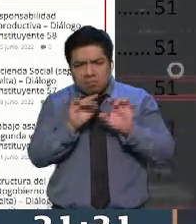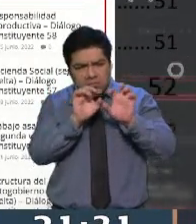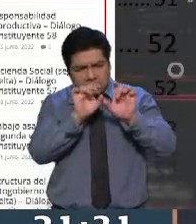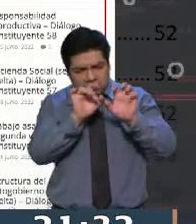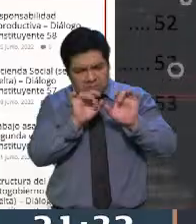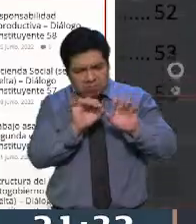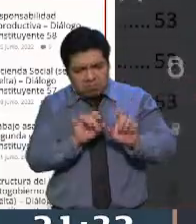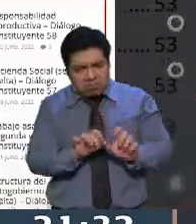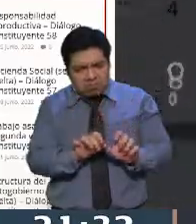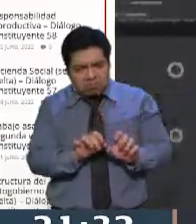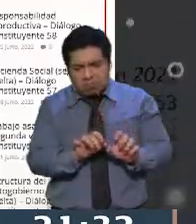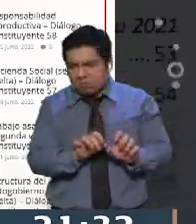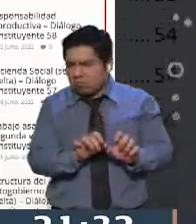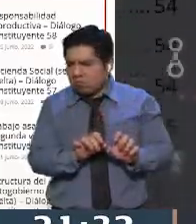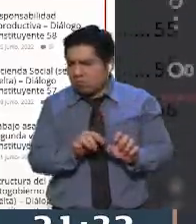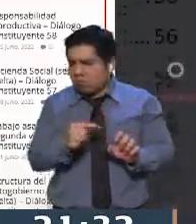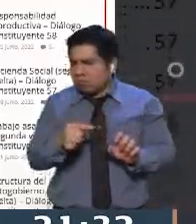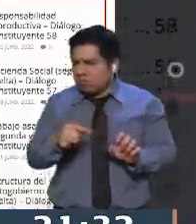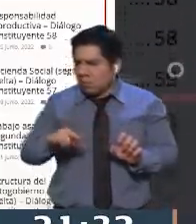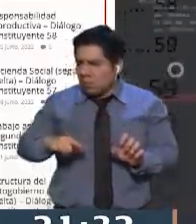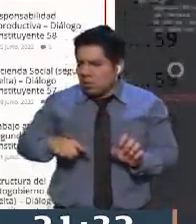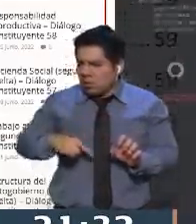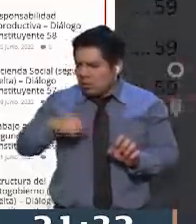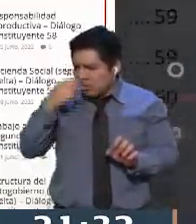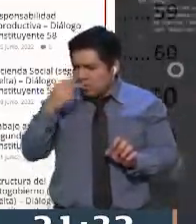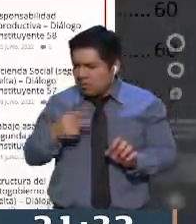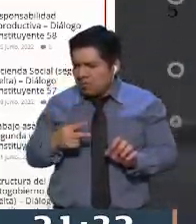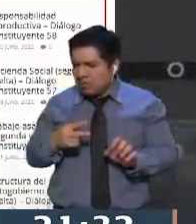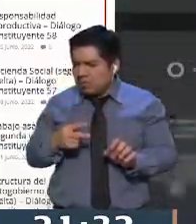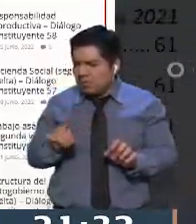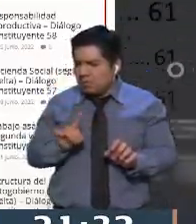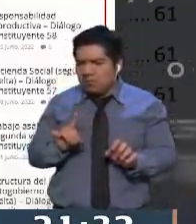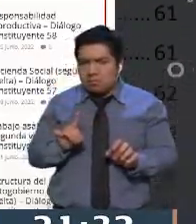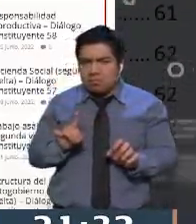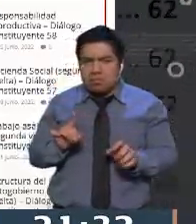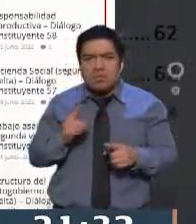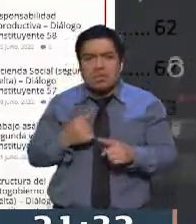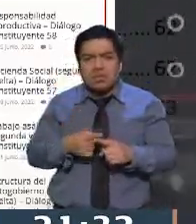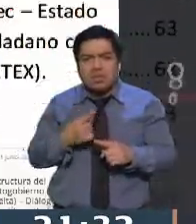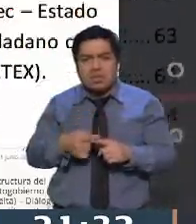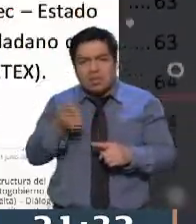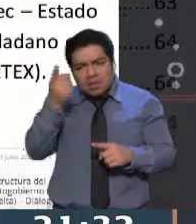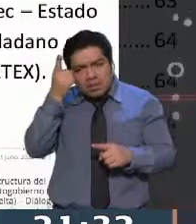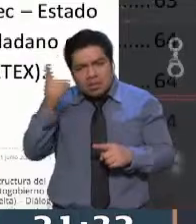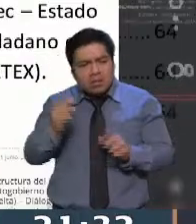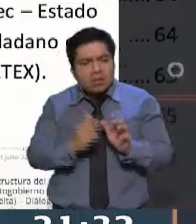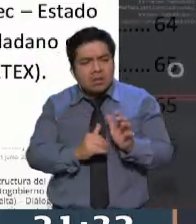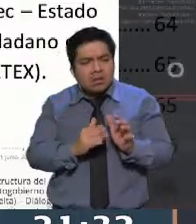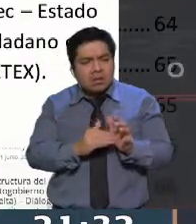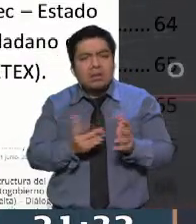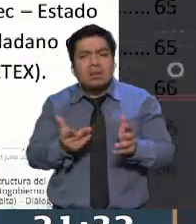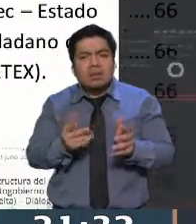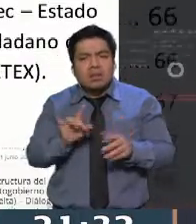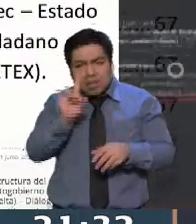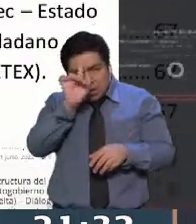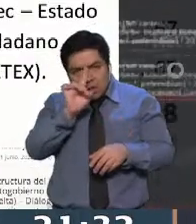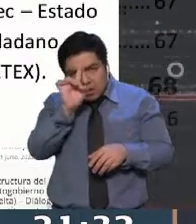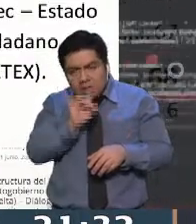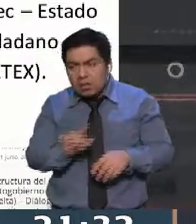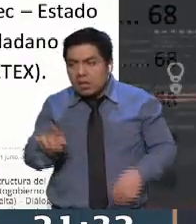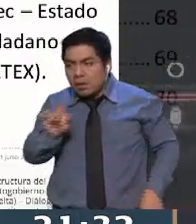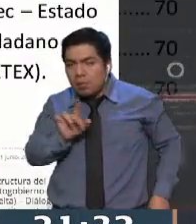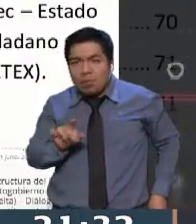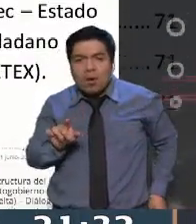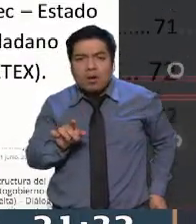está relacionada con el gobierno de México. La autoría del documento corresponde al Consejo Nacional del Pueblo